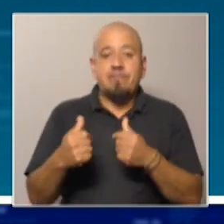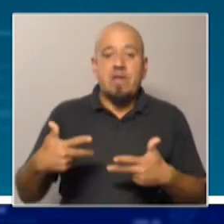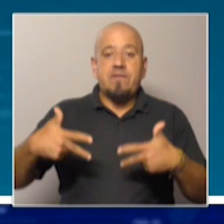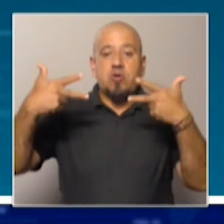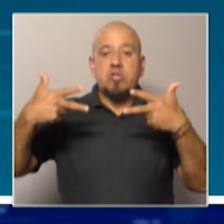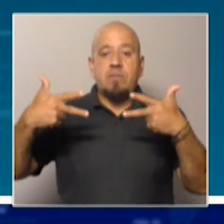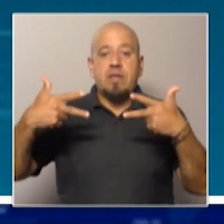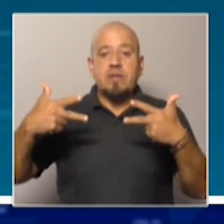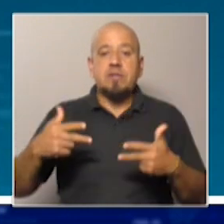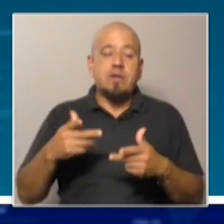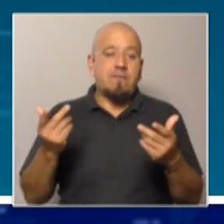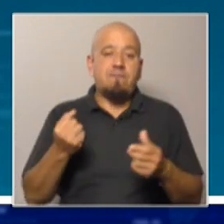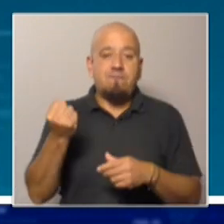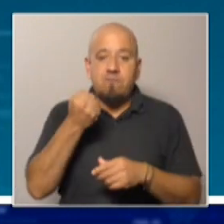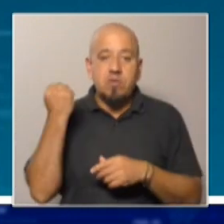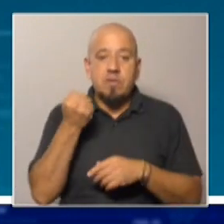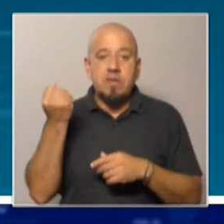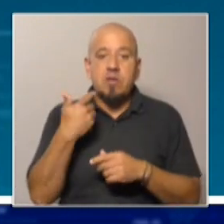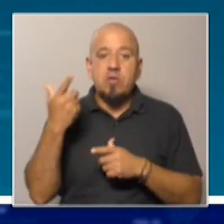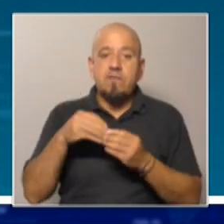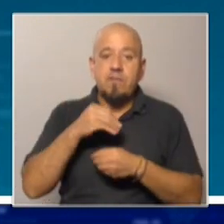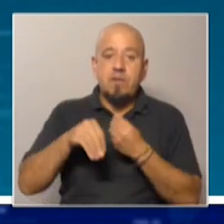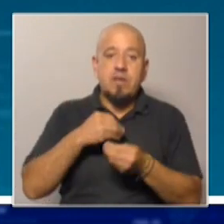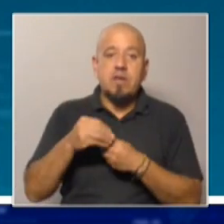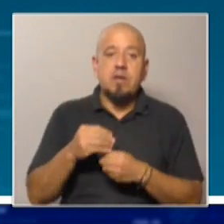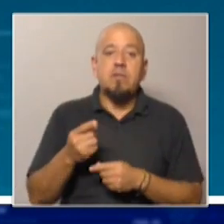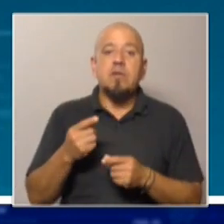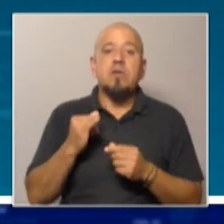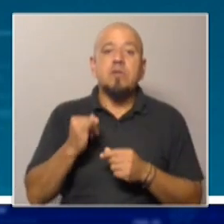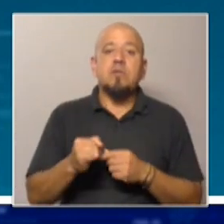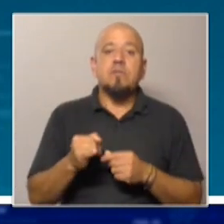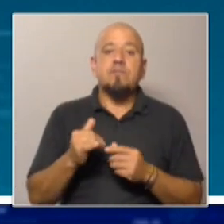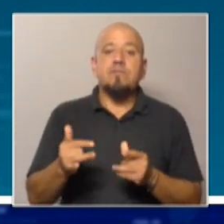las videollamadas con los pacientes y la familia, pero lo que sí hemos perdido